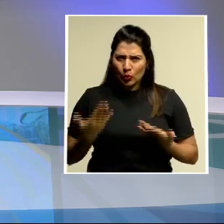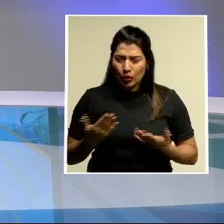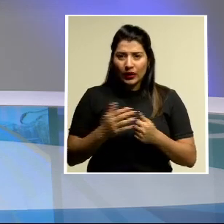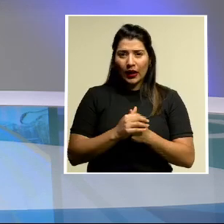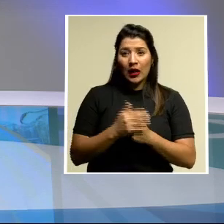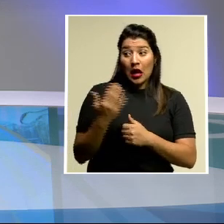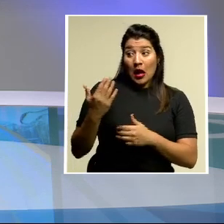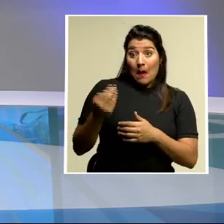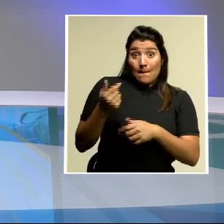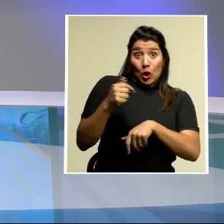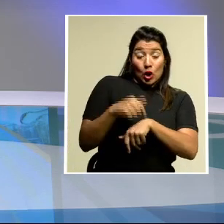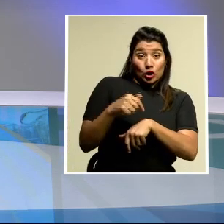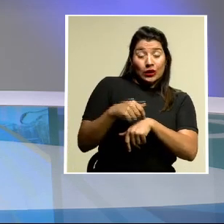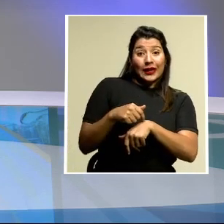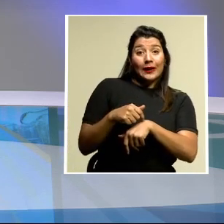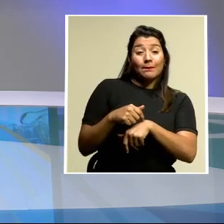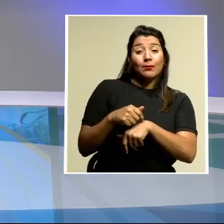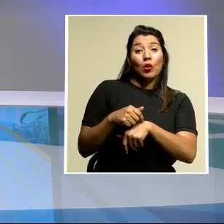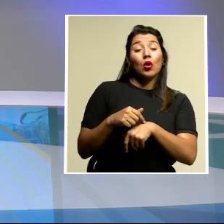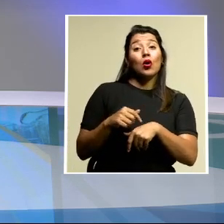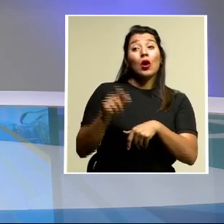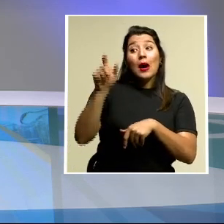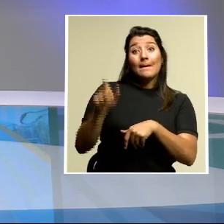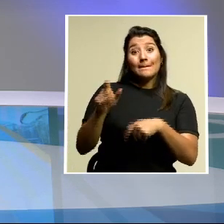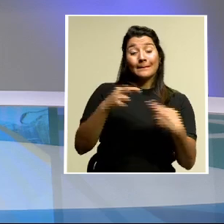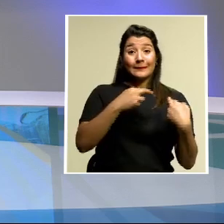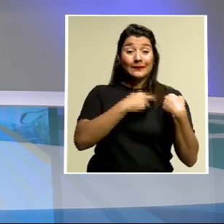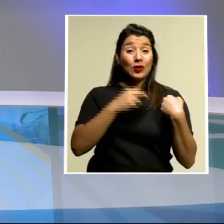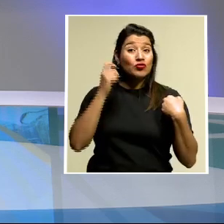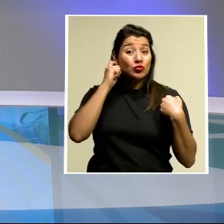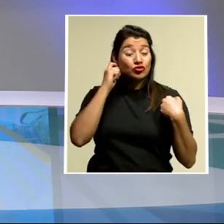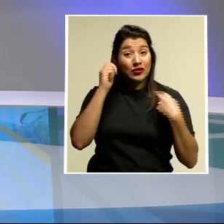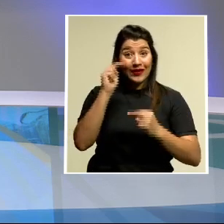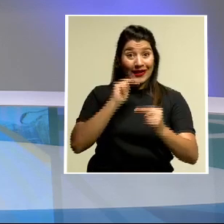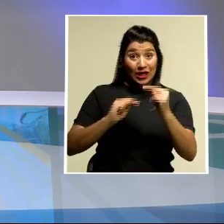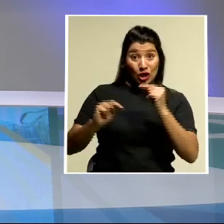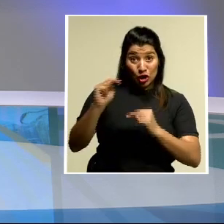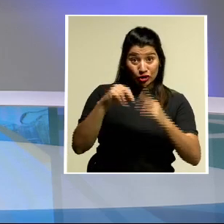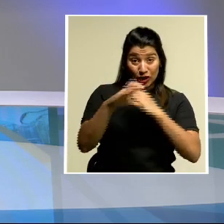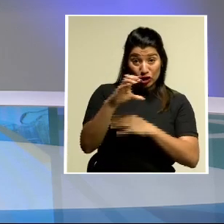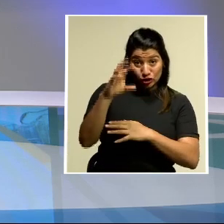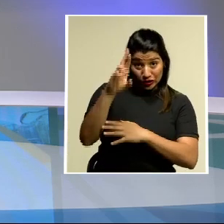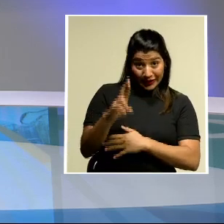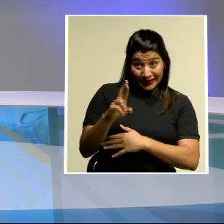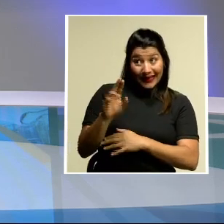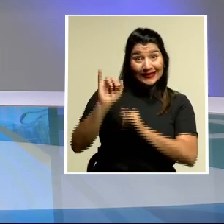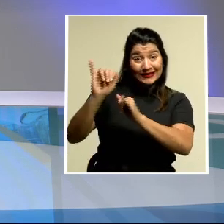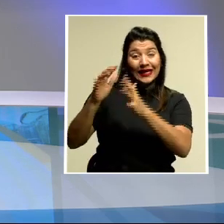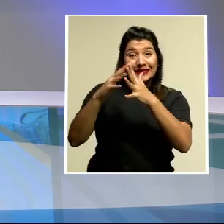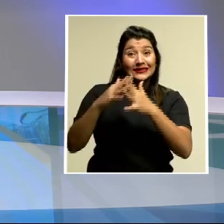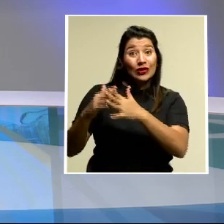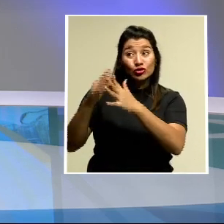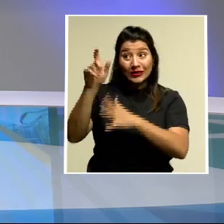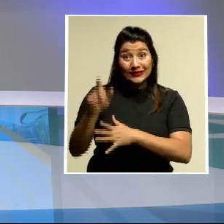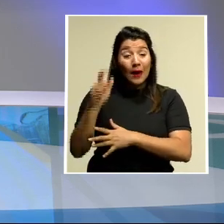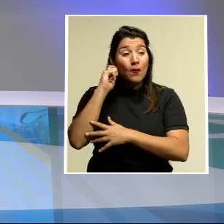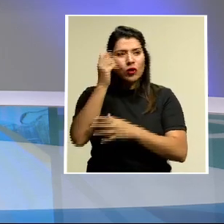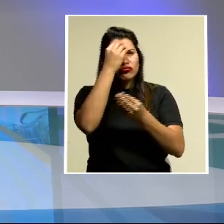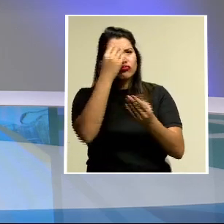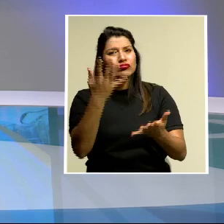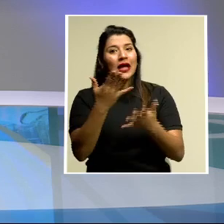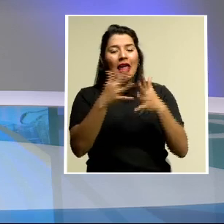también algunos minutos la encargada de negocios de Costa Rica en Estados Unidos, Gloria Verbena, anunció que Estados Unidos